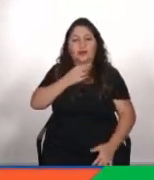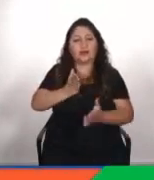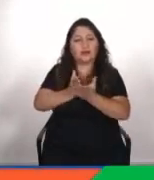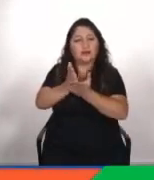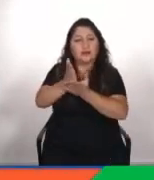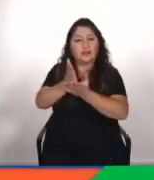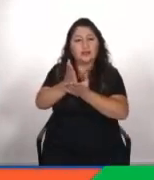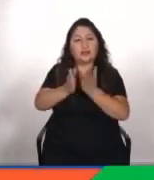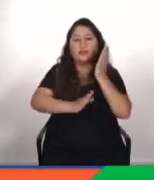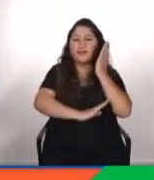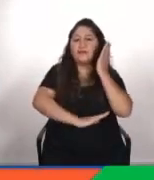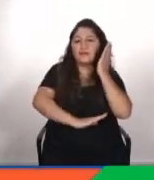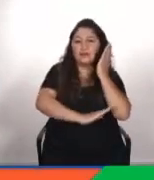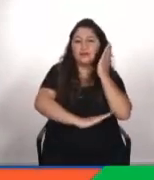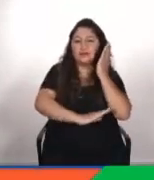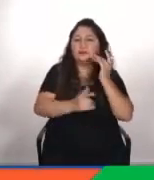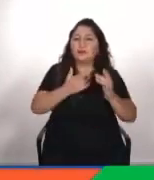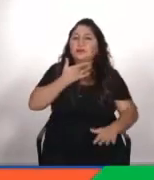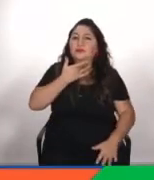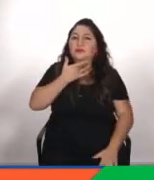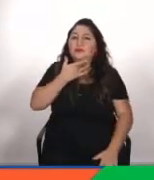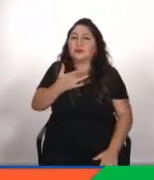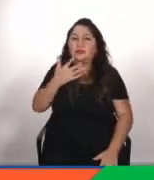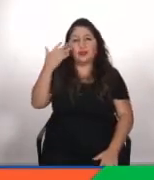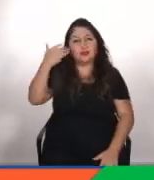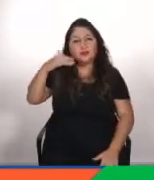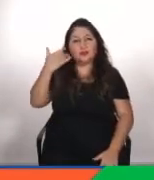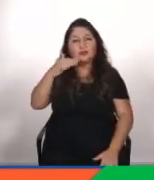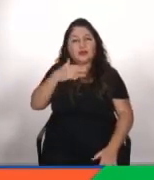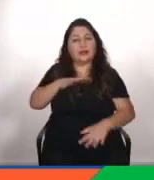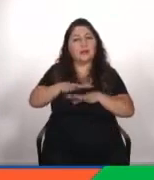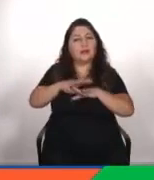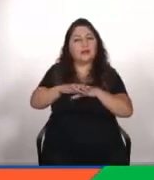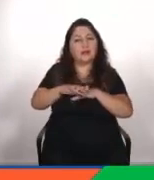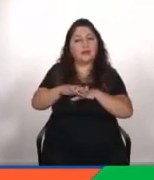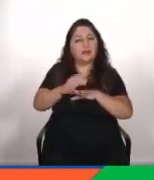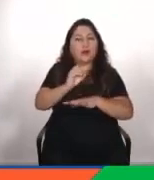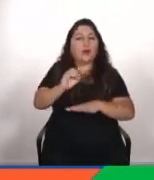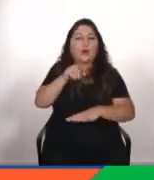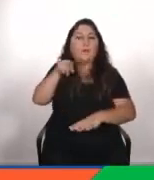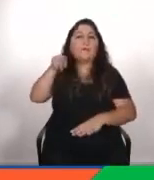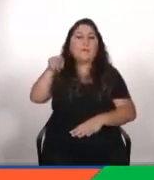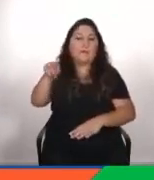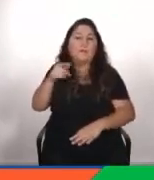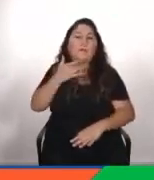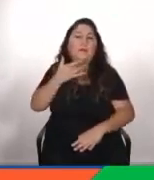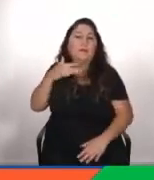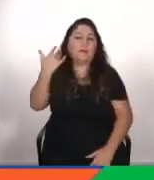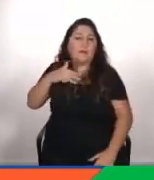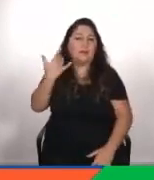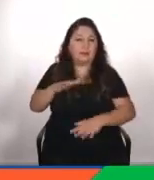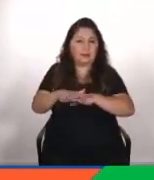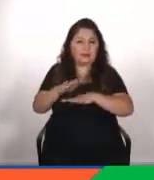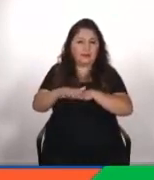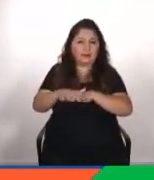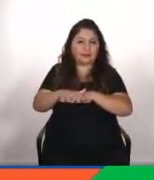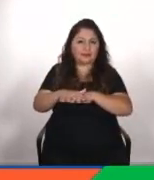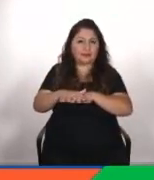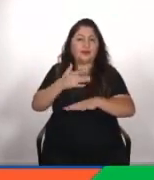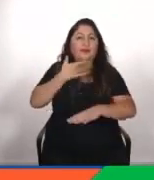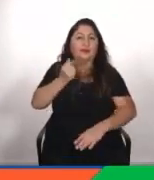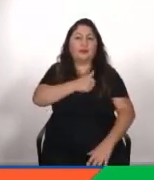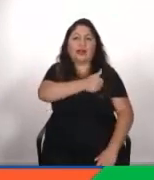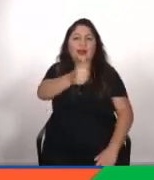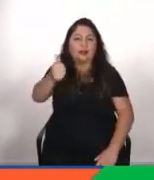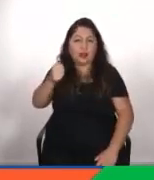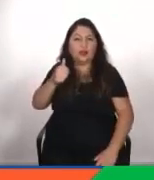con la base. ¿Por qué es importante la matemática? ¿O por qué para ti es importante? ¿Por qué deberías ser importante para nosotros, para todos